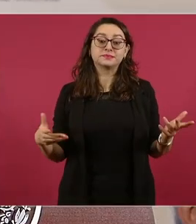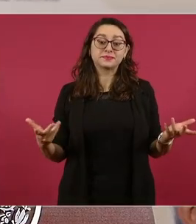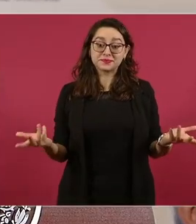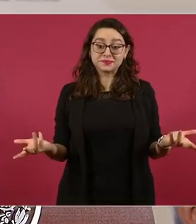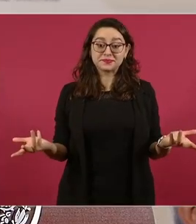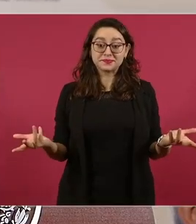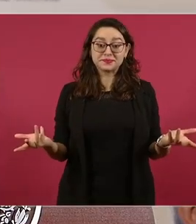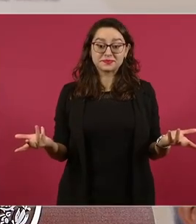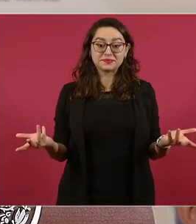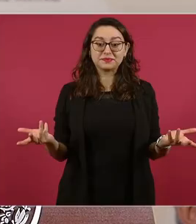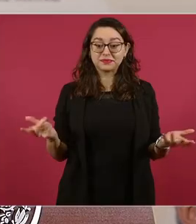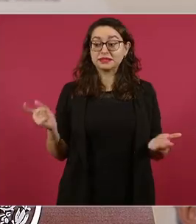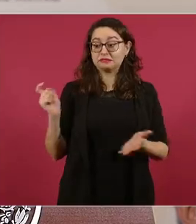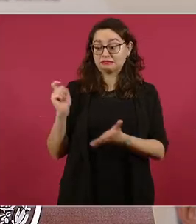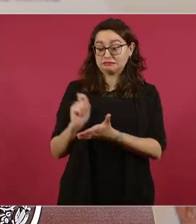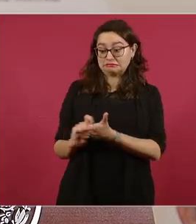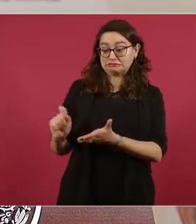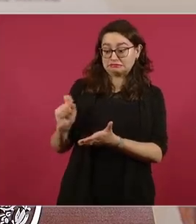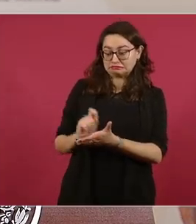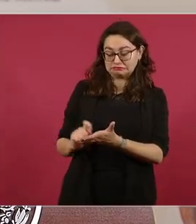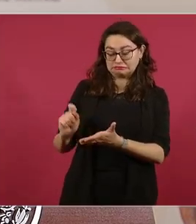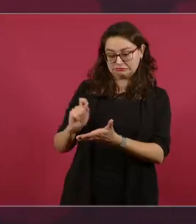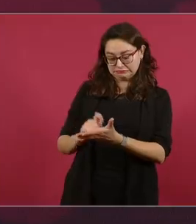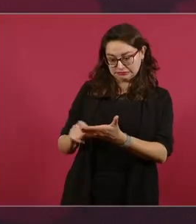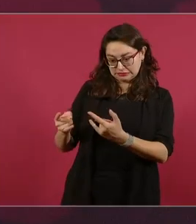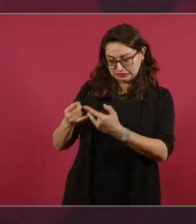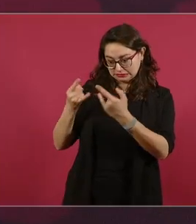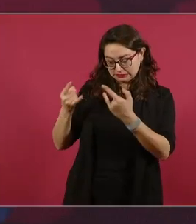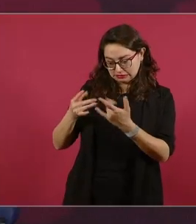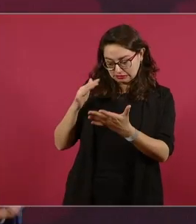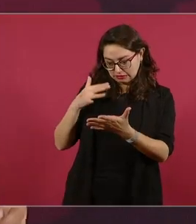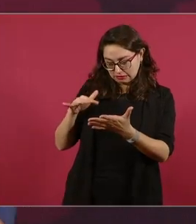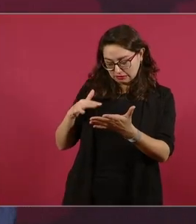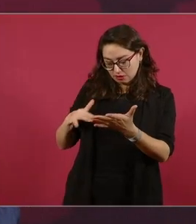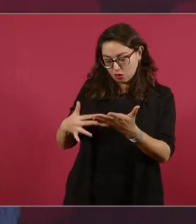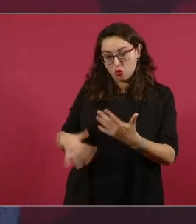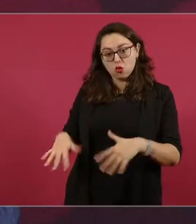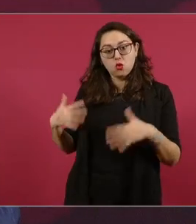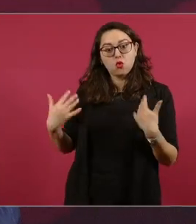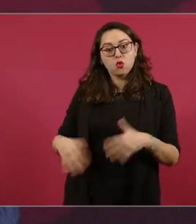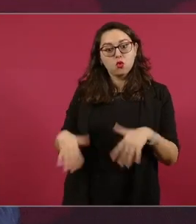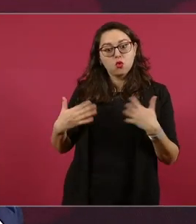de manera magistral y son historias que se repiten.